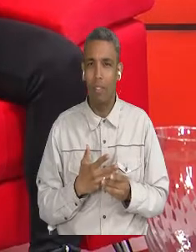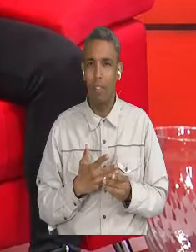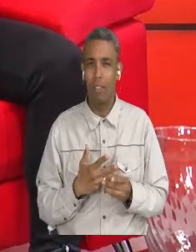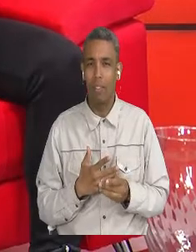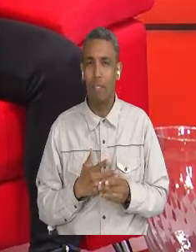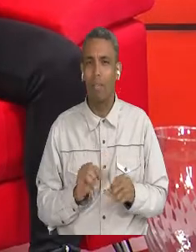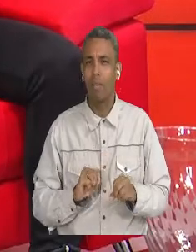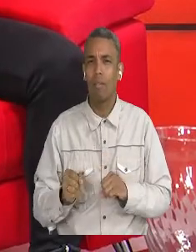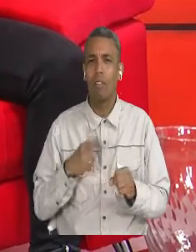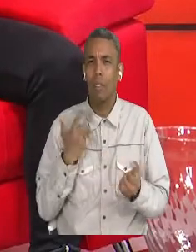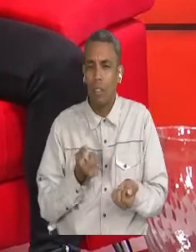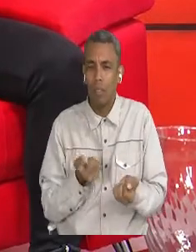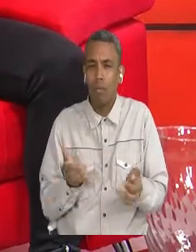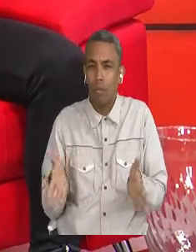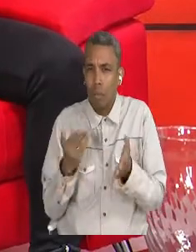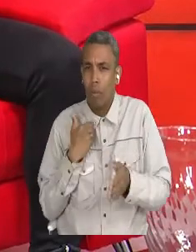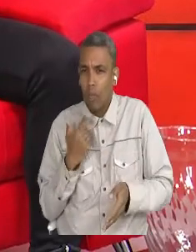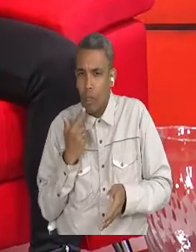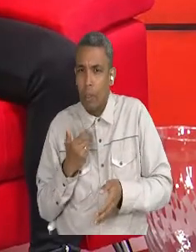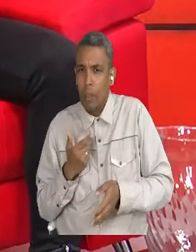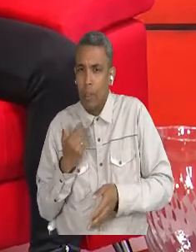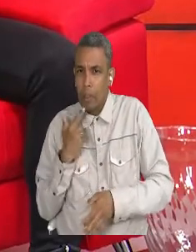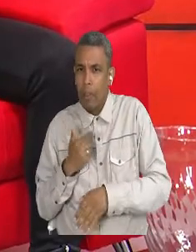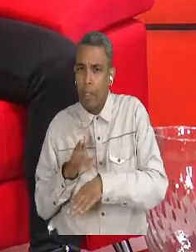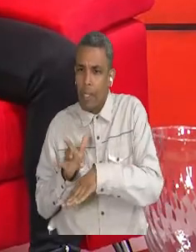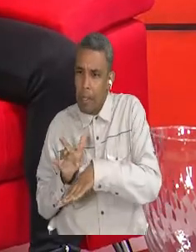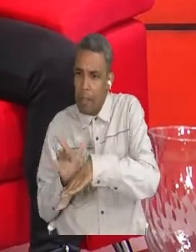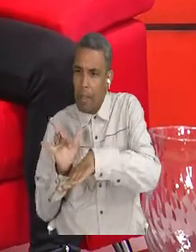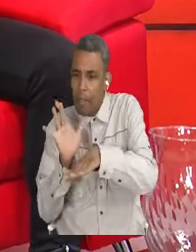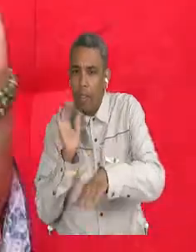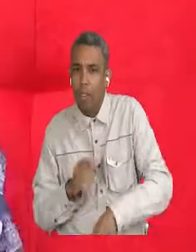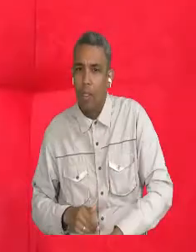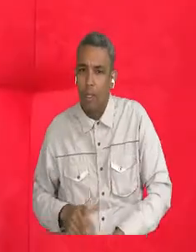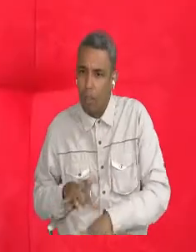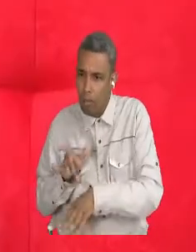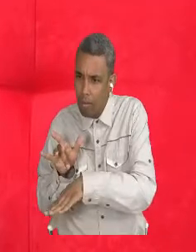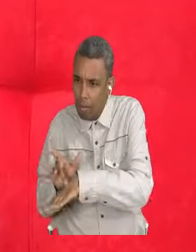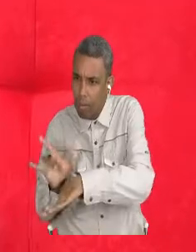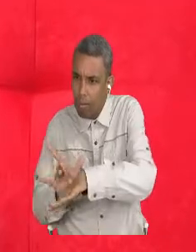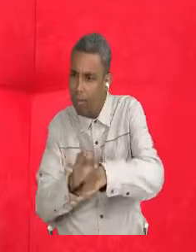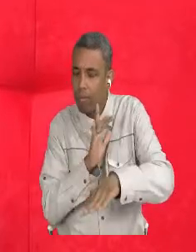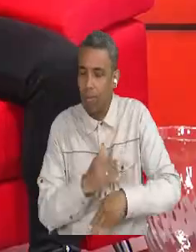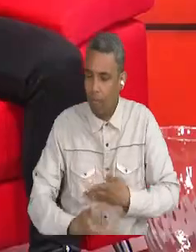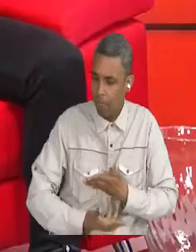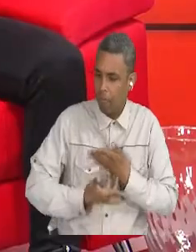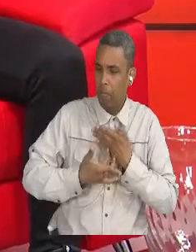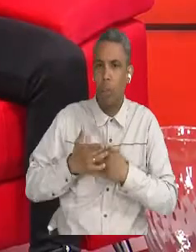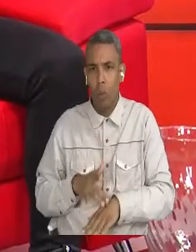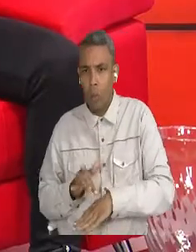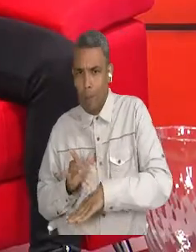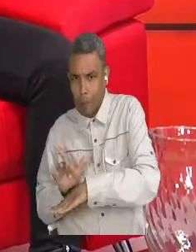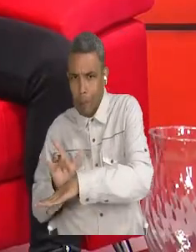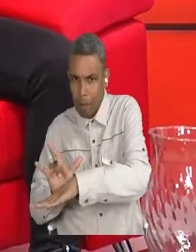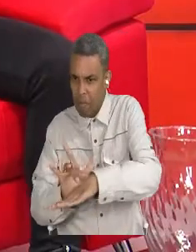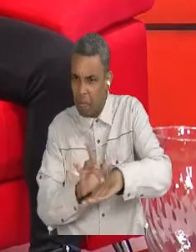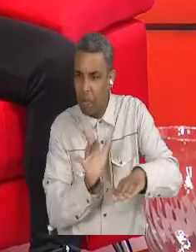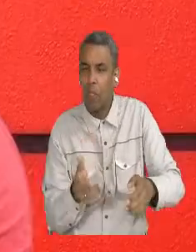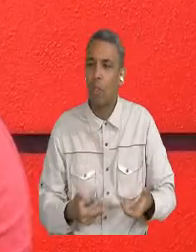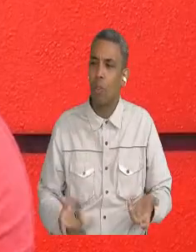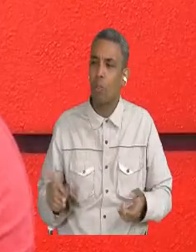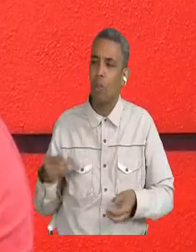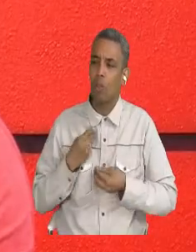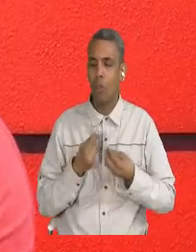el amor por el deporte, el amor por la actividad física, por lo menos en personas como yo? Bueno, prácticamente